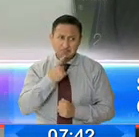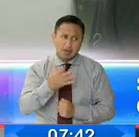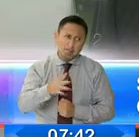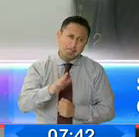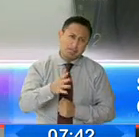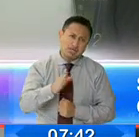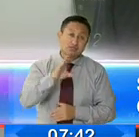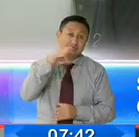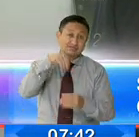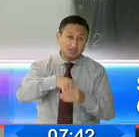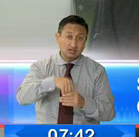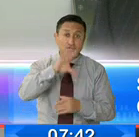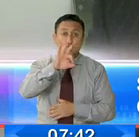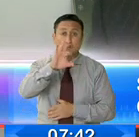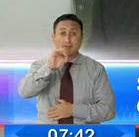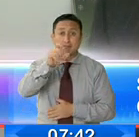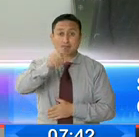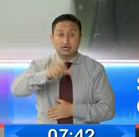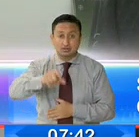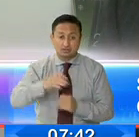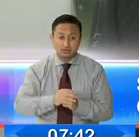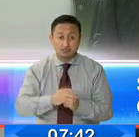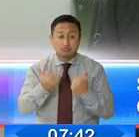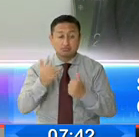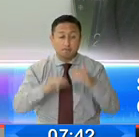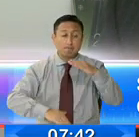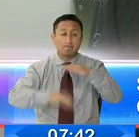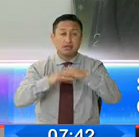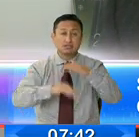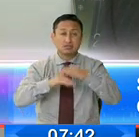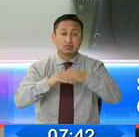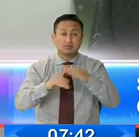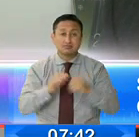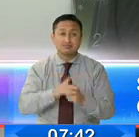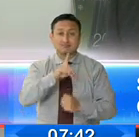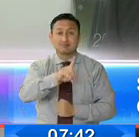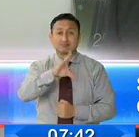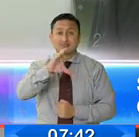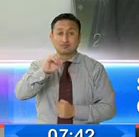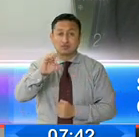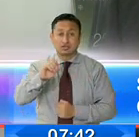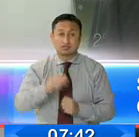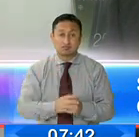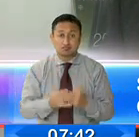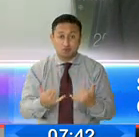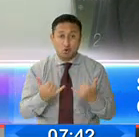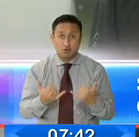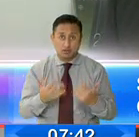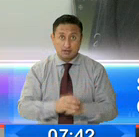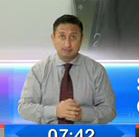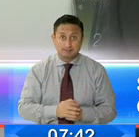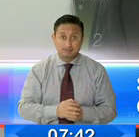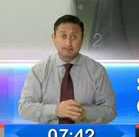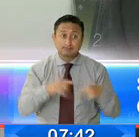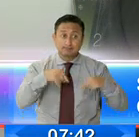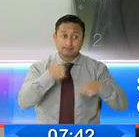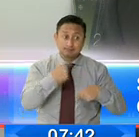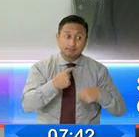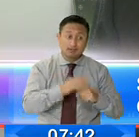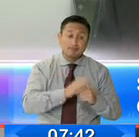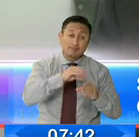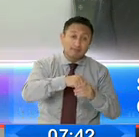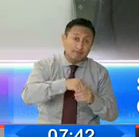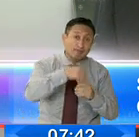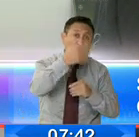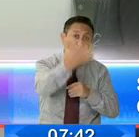dentro del teatro de 90 personas. El máximo que hemos establecido junto al teatro es 100 personas dentro del teatro. Y ahora hablamos de un aforo